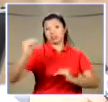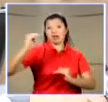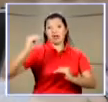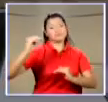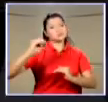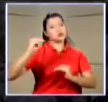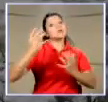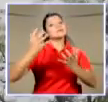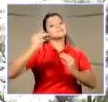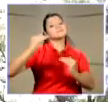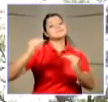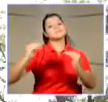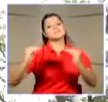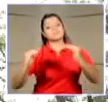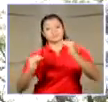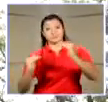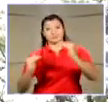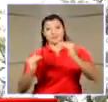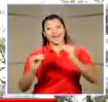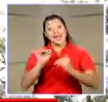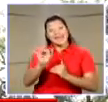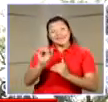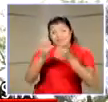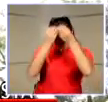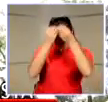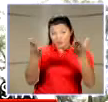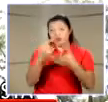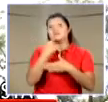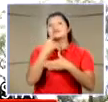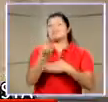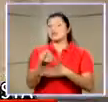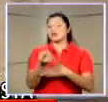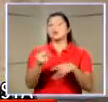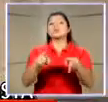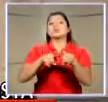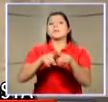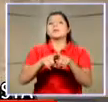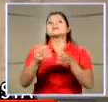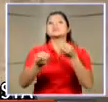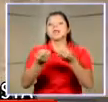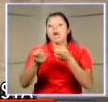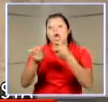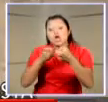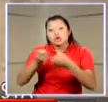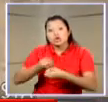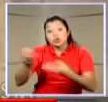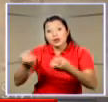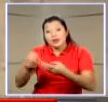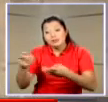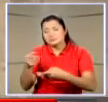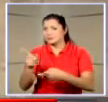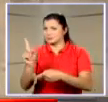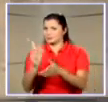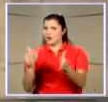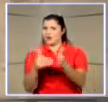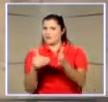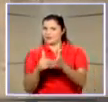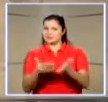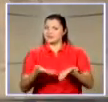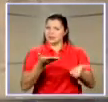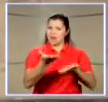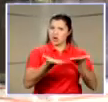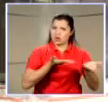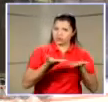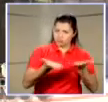deuda. Ese mismo informe indicó que las medidas de contención del gasto no afectarían la prestación de